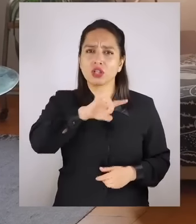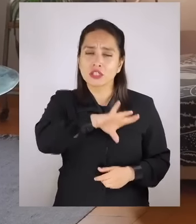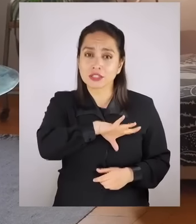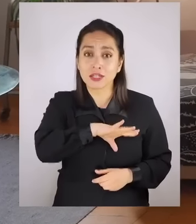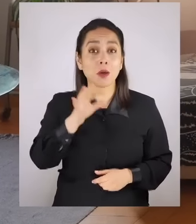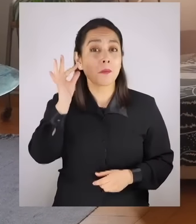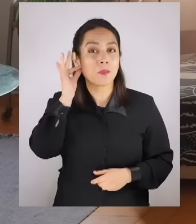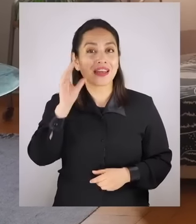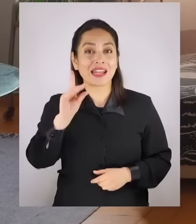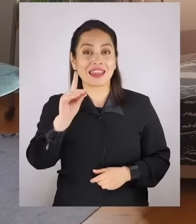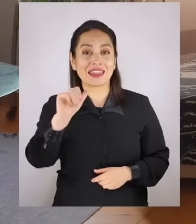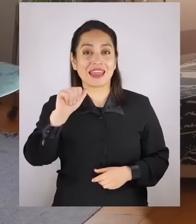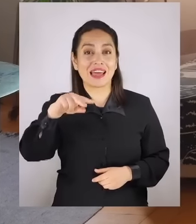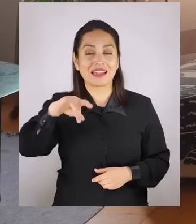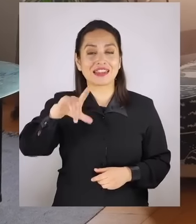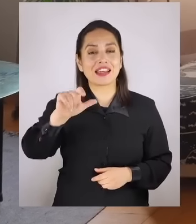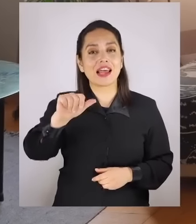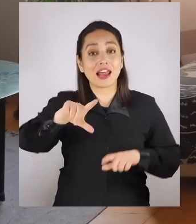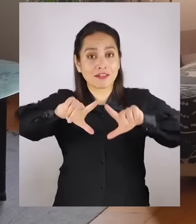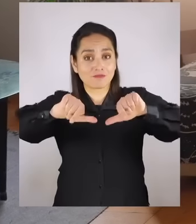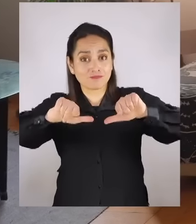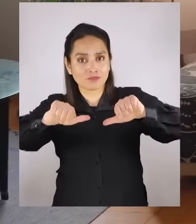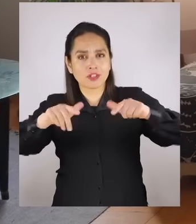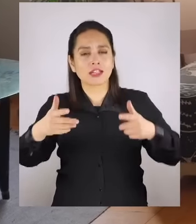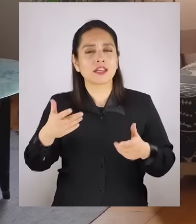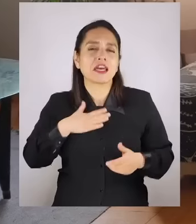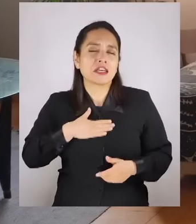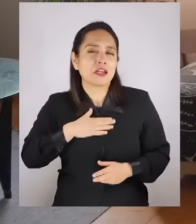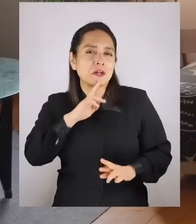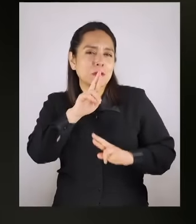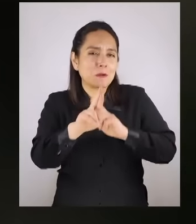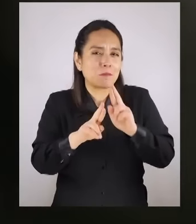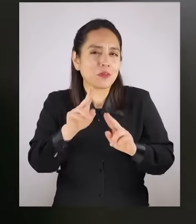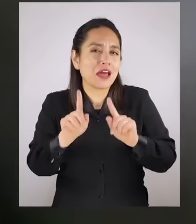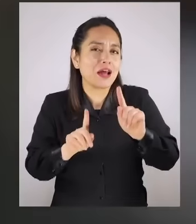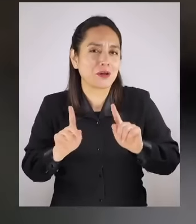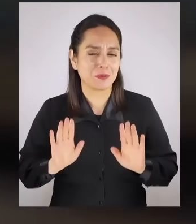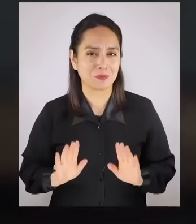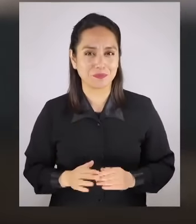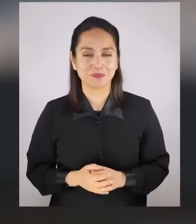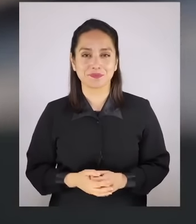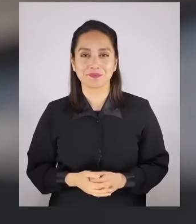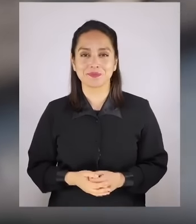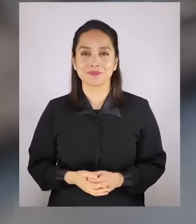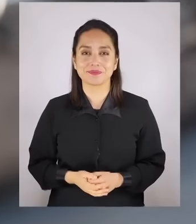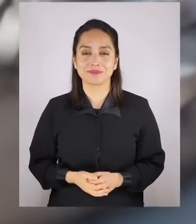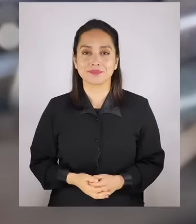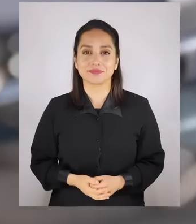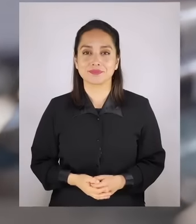Daniela Bustamante, arquitecta, busca esbozar algunas respuestas.